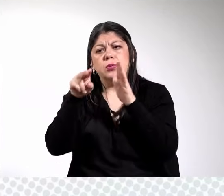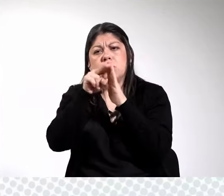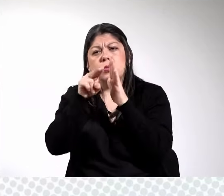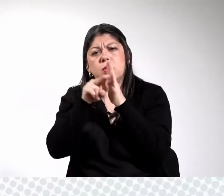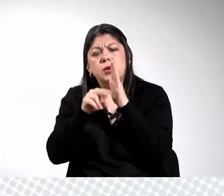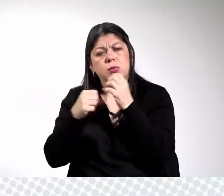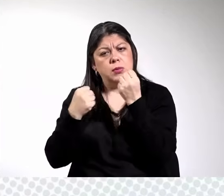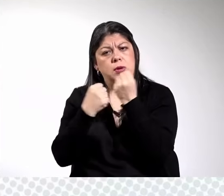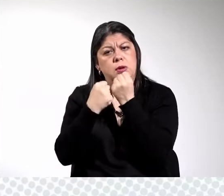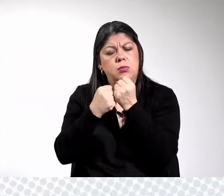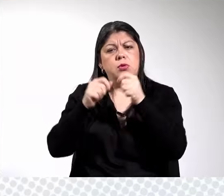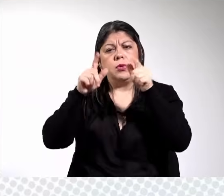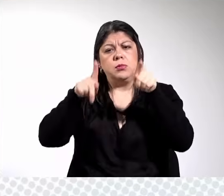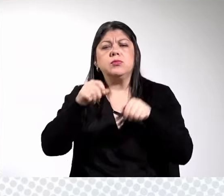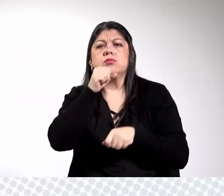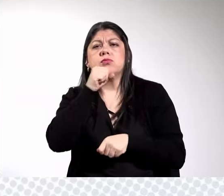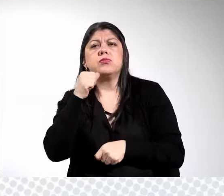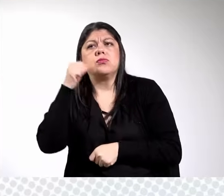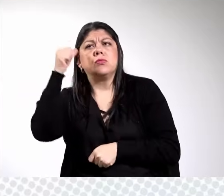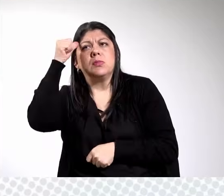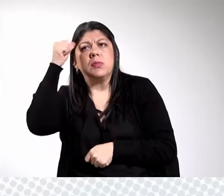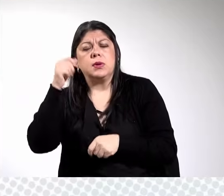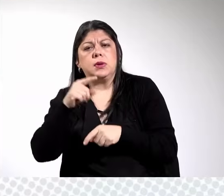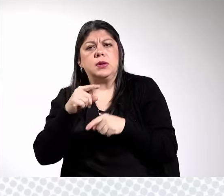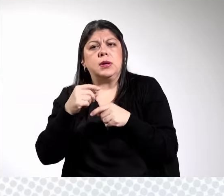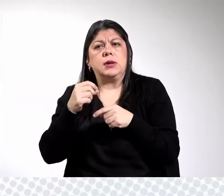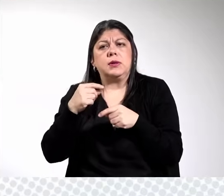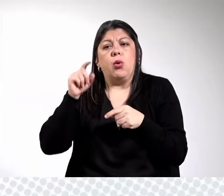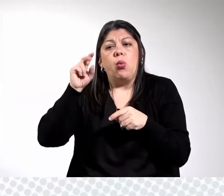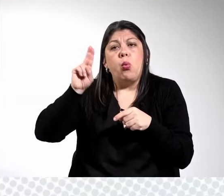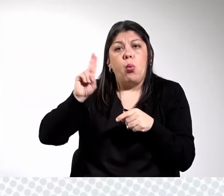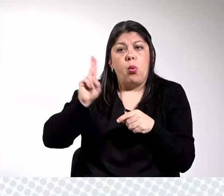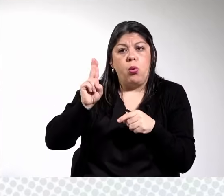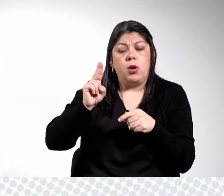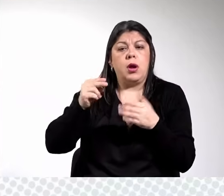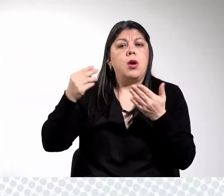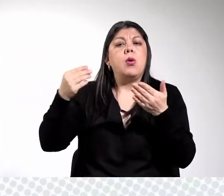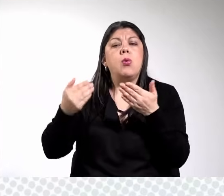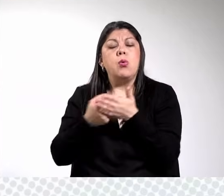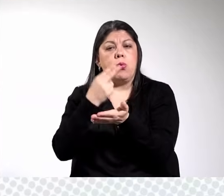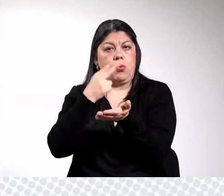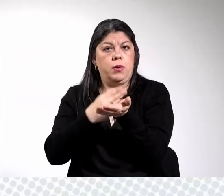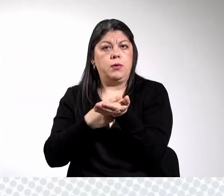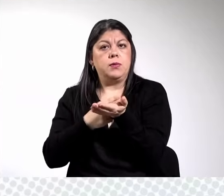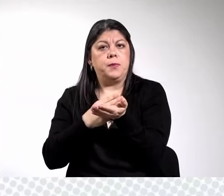de apoyo al adulto mayor, sin hablar de que urge un nuevo hospital